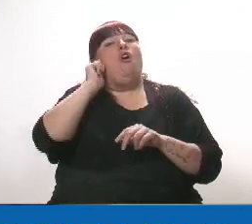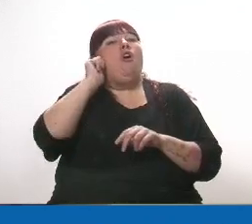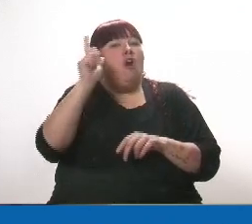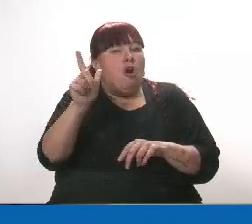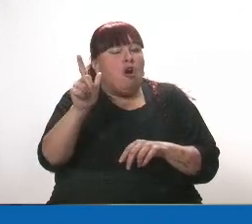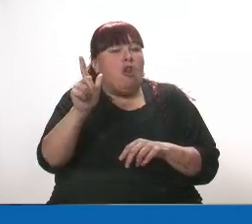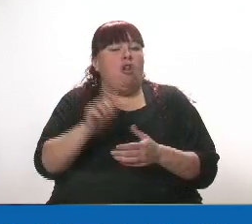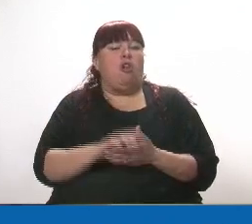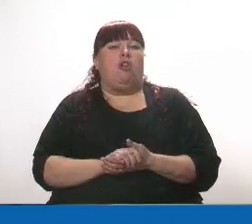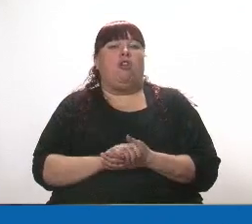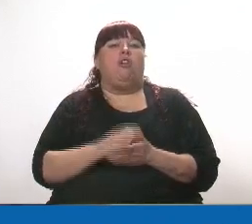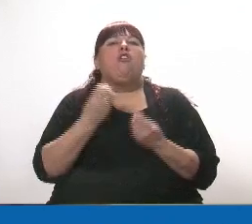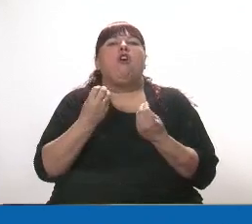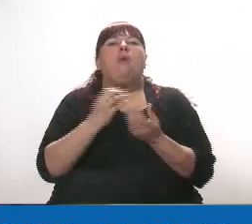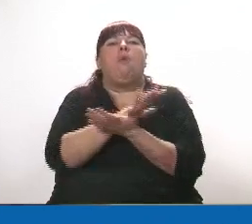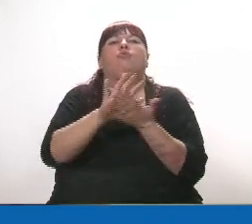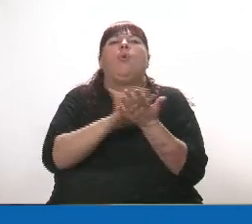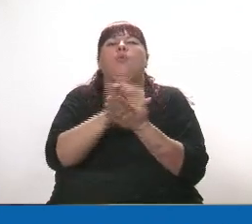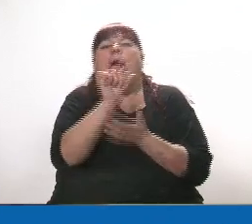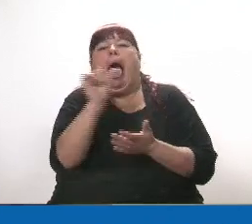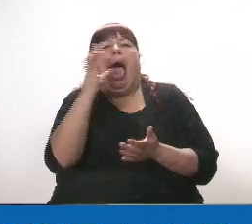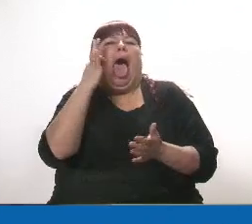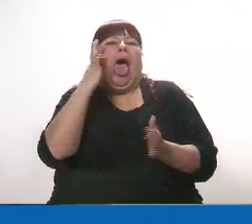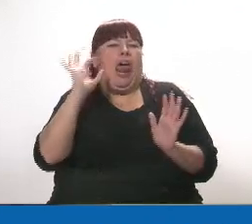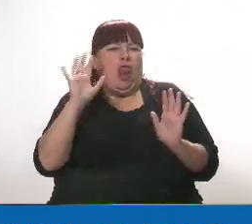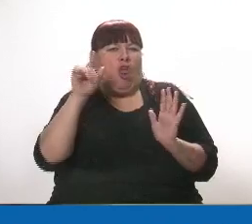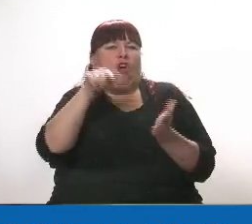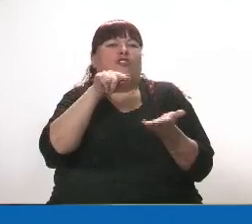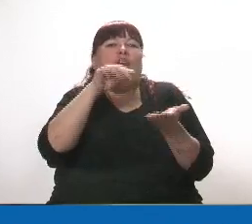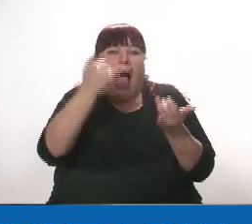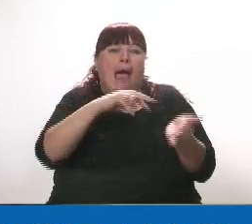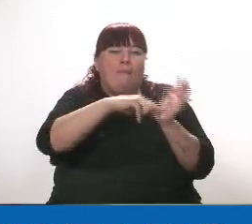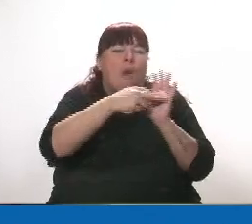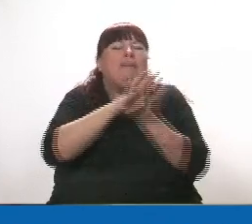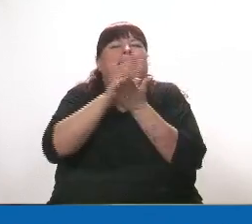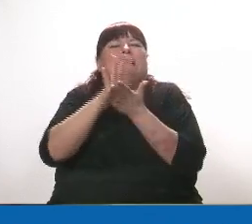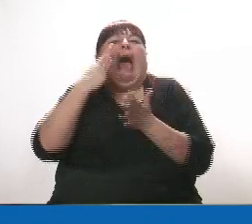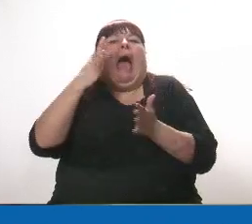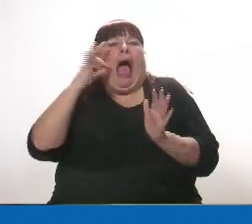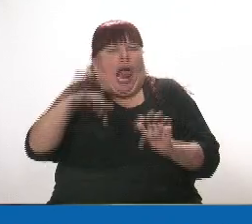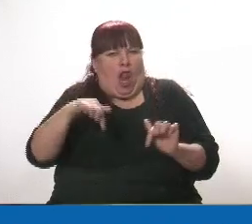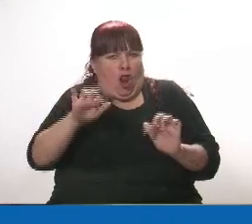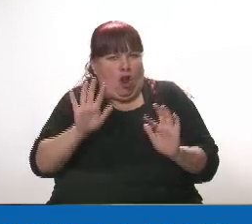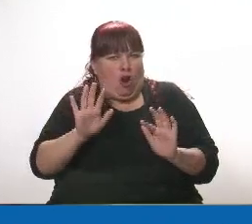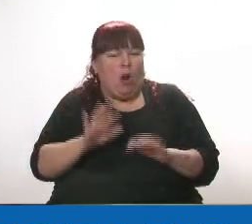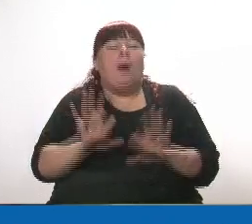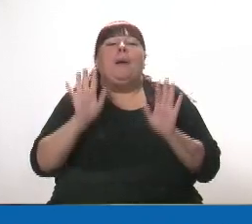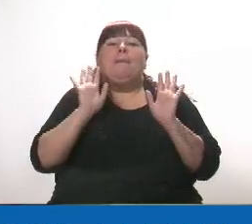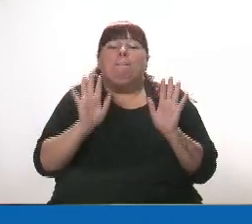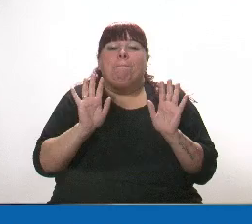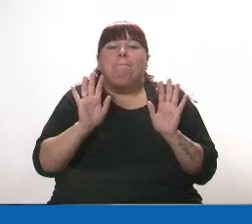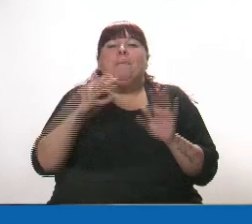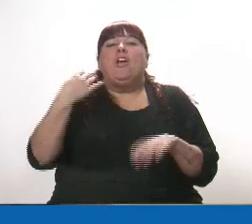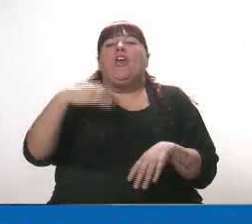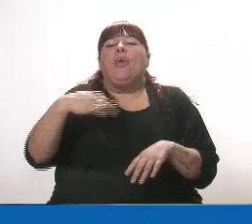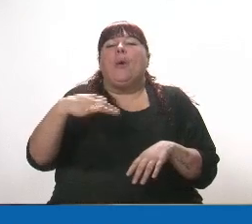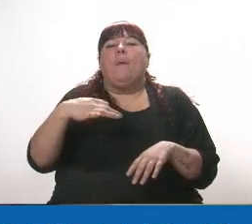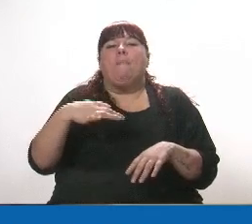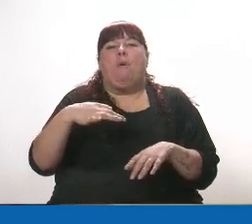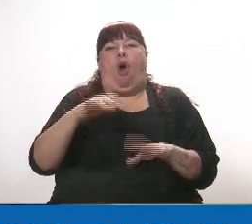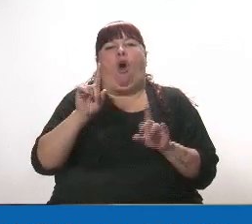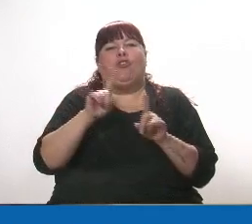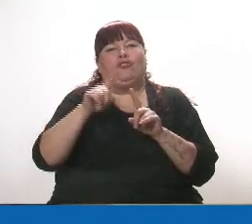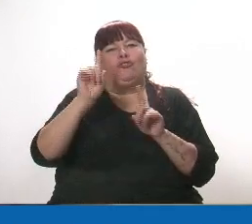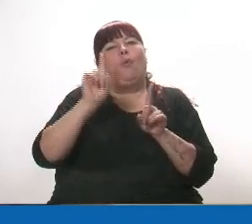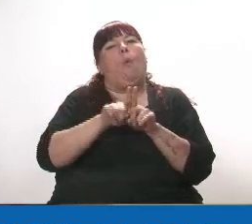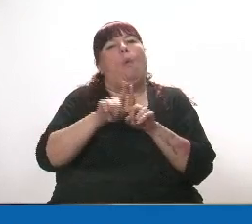lograr resolver una partecita del problema pero tenemos que ponernos en